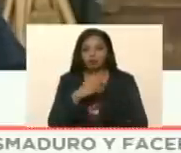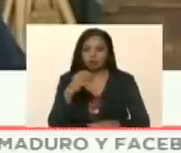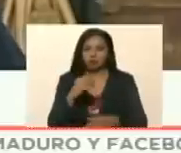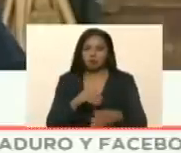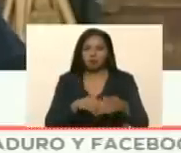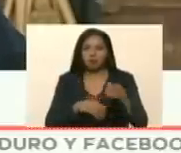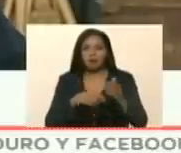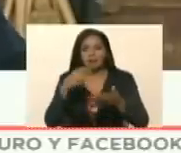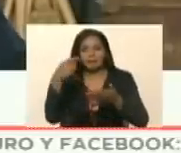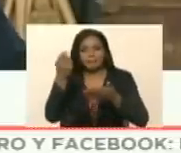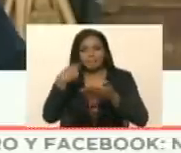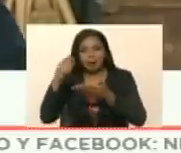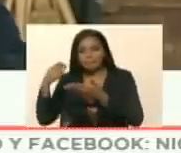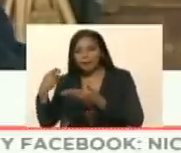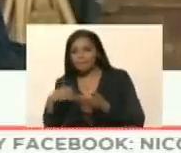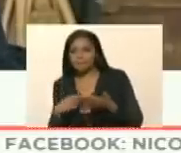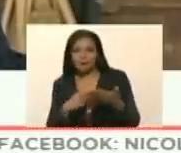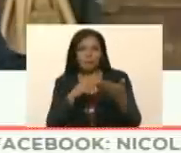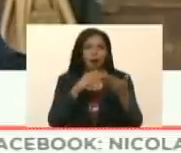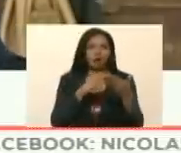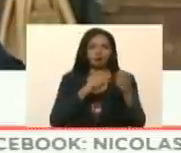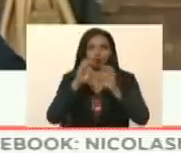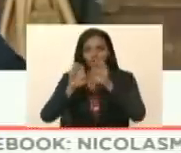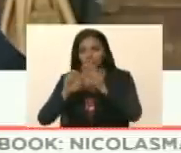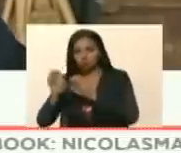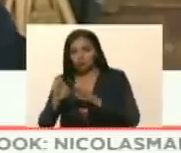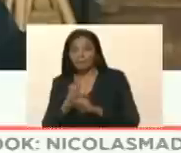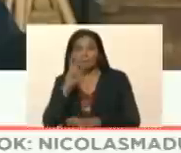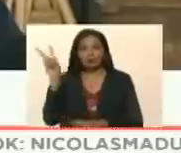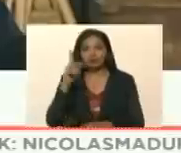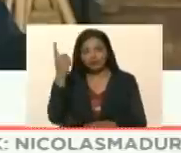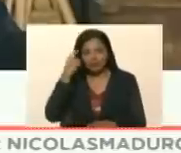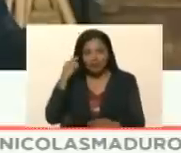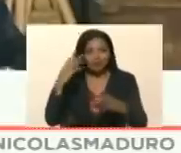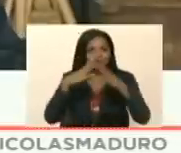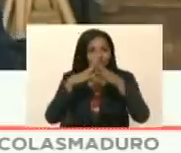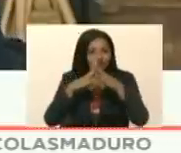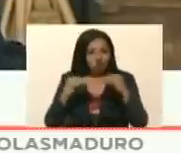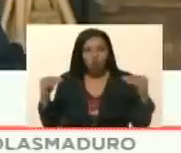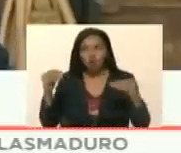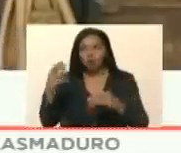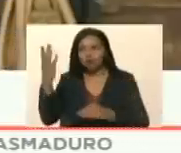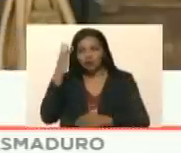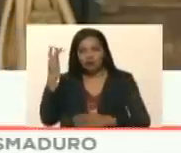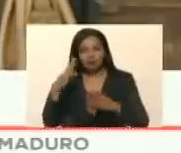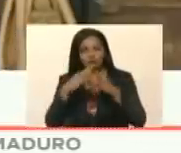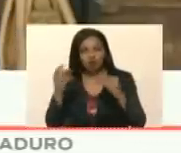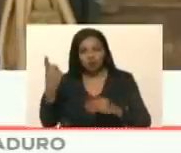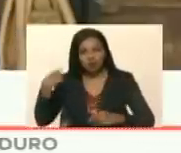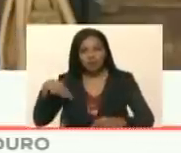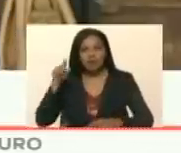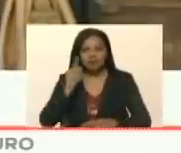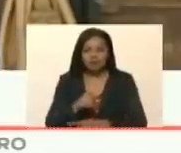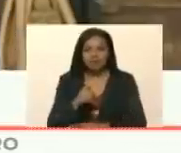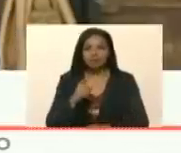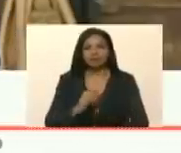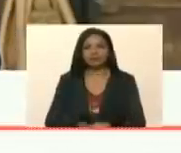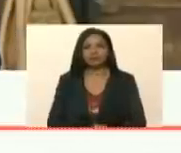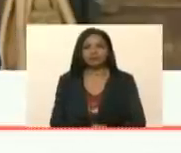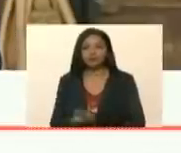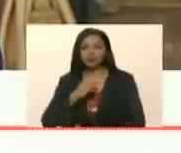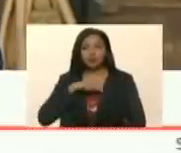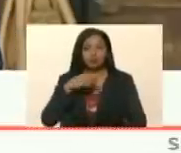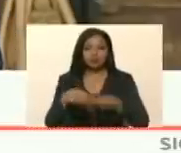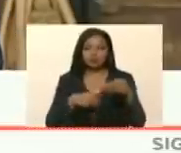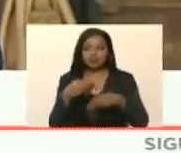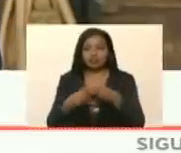censo. Ustedes deben saberlo, Venezuela debe saberlo todo, nuestro pueblo debe saberlo todo. Hicimos un censo.